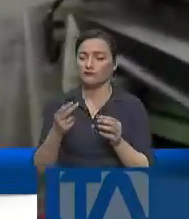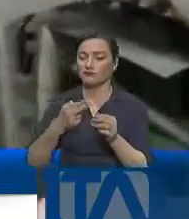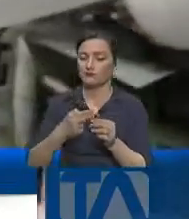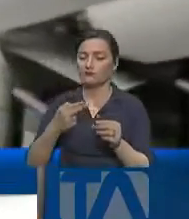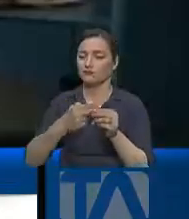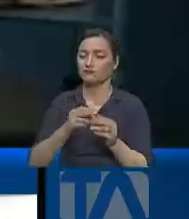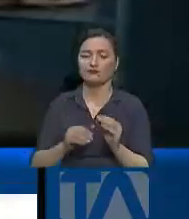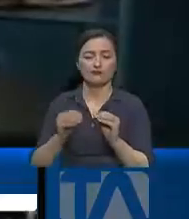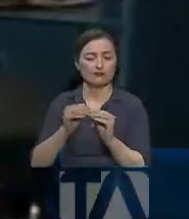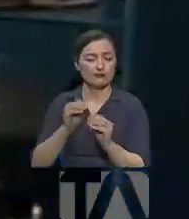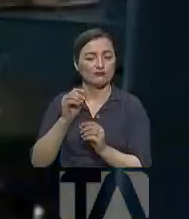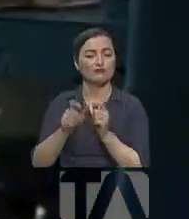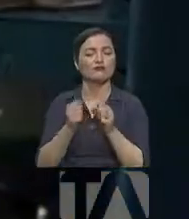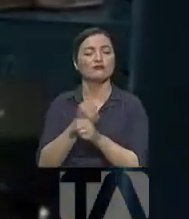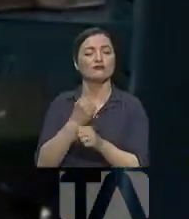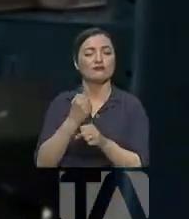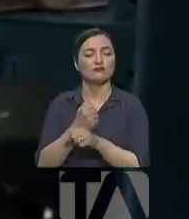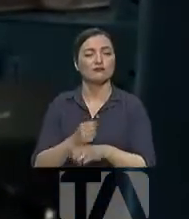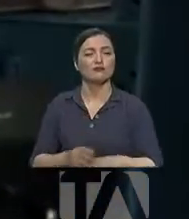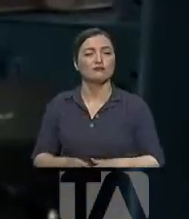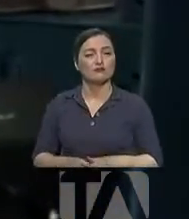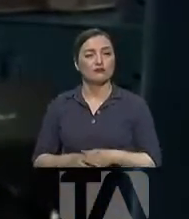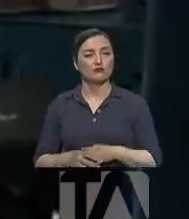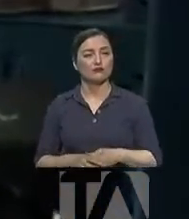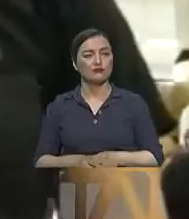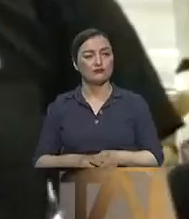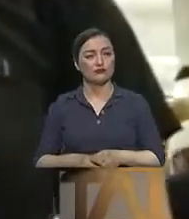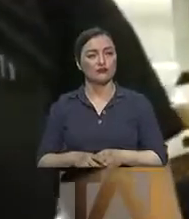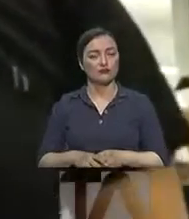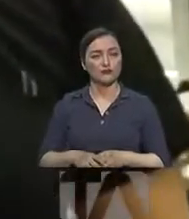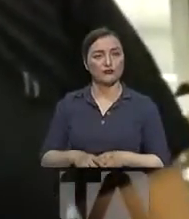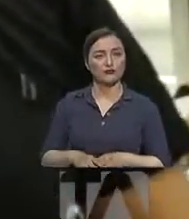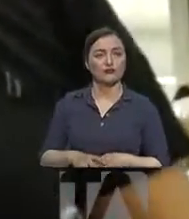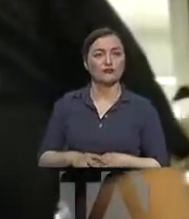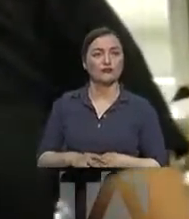número de empleos adecuados en Quito María gracia Acosta 24 horas